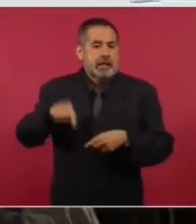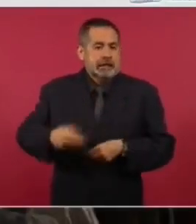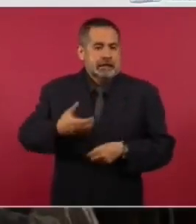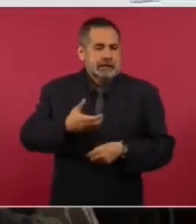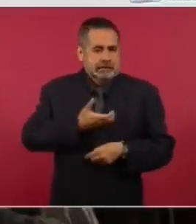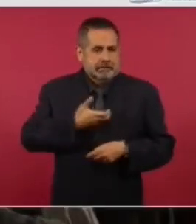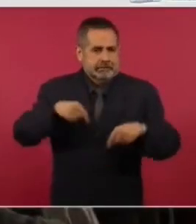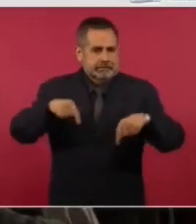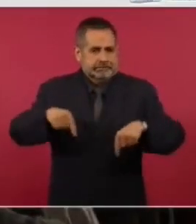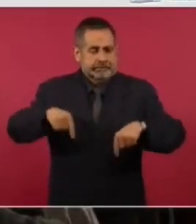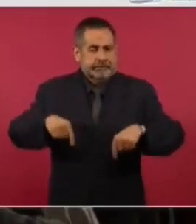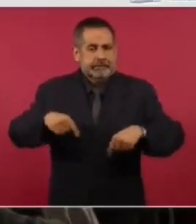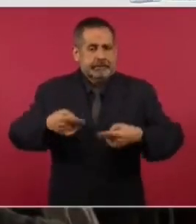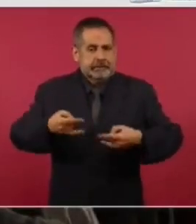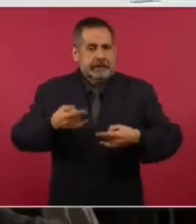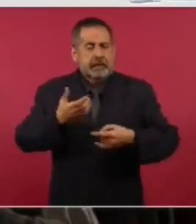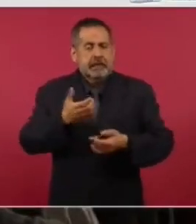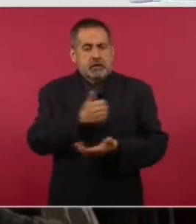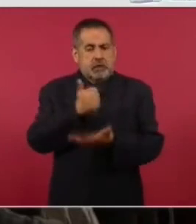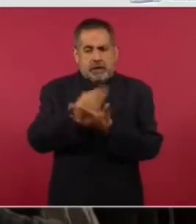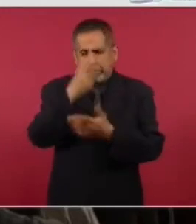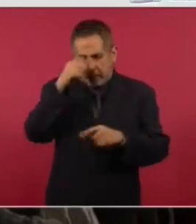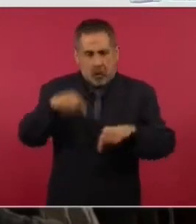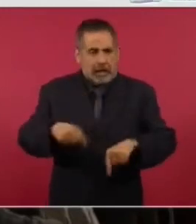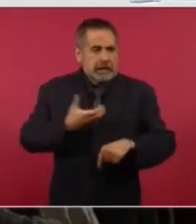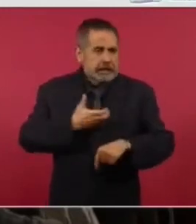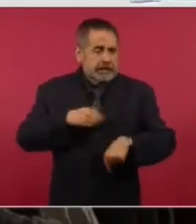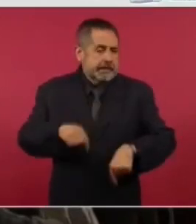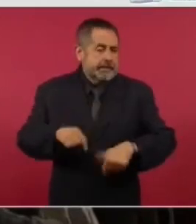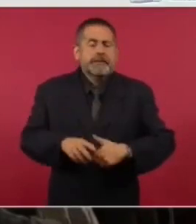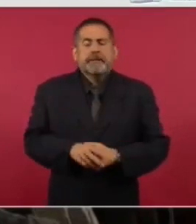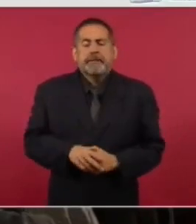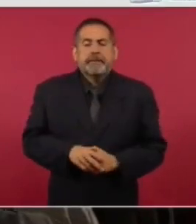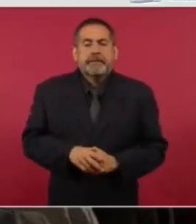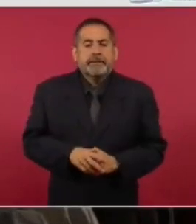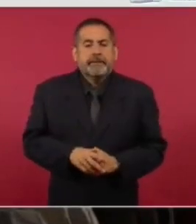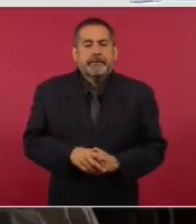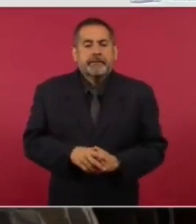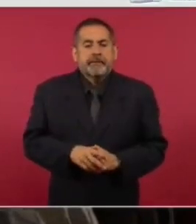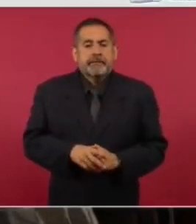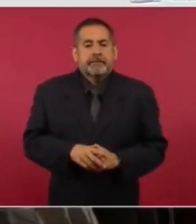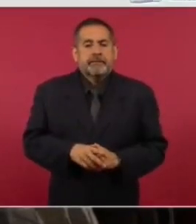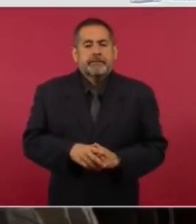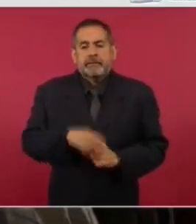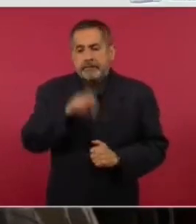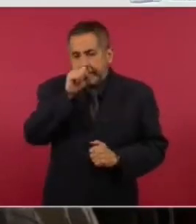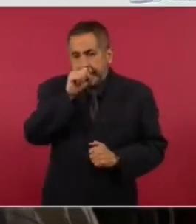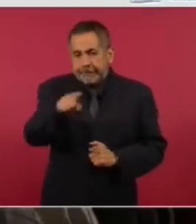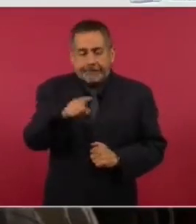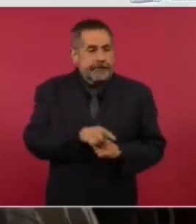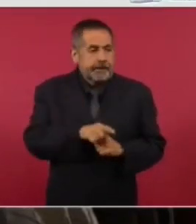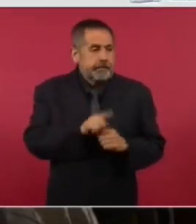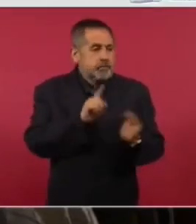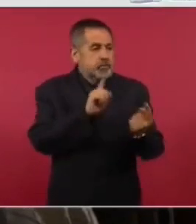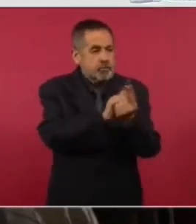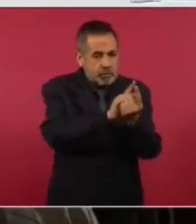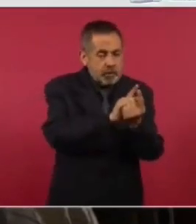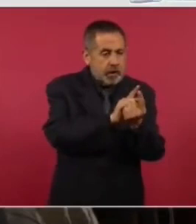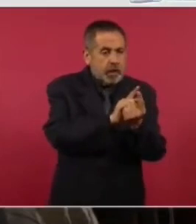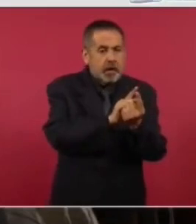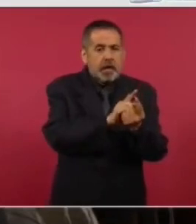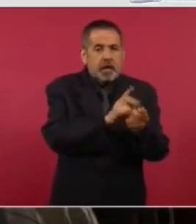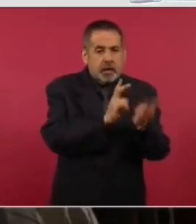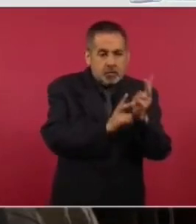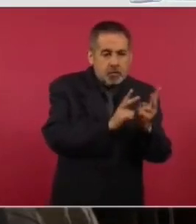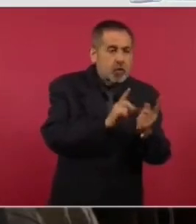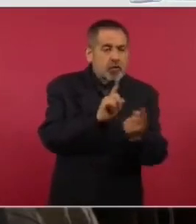Nacional, aquí en la Ciudad de México. Vamos a tener además encuentros bilaterales, por eso